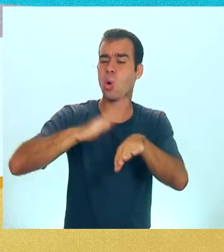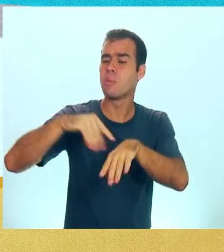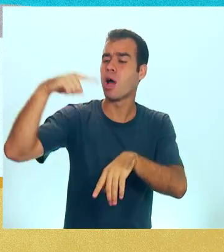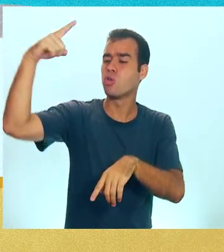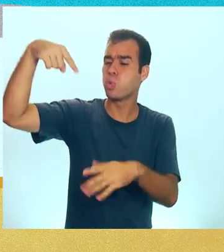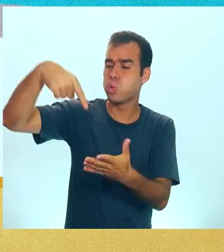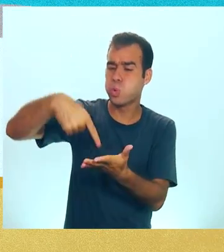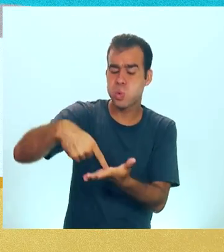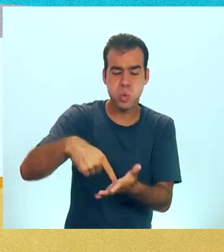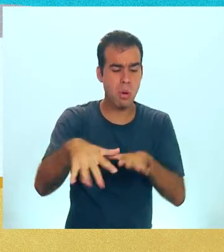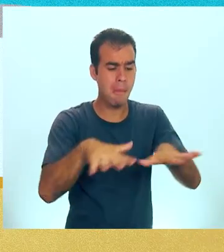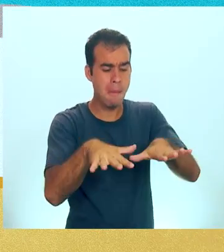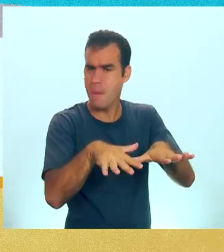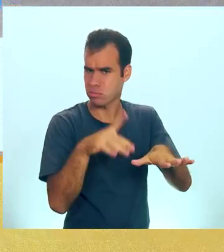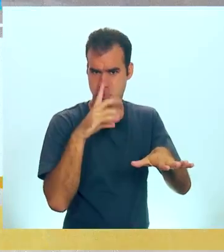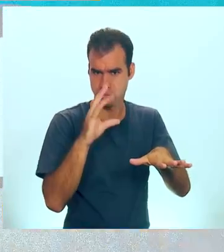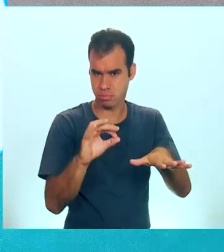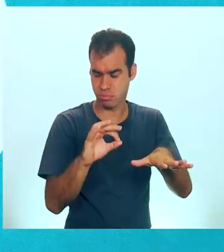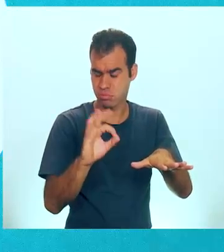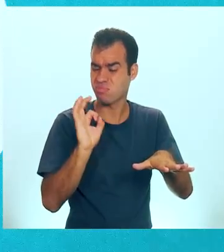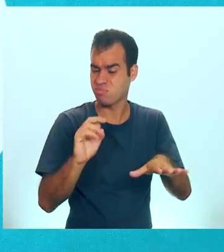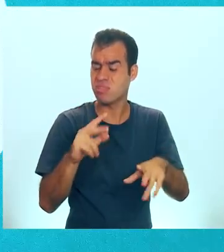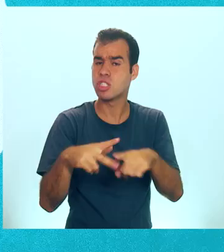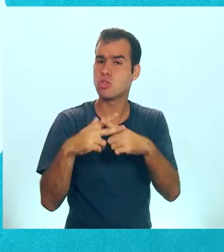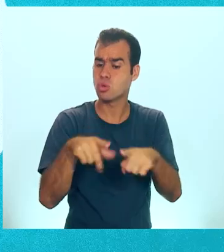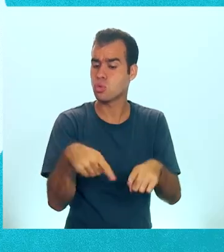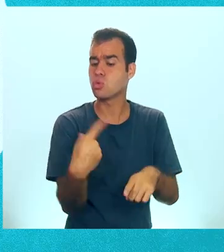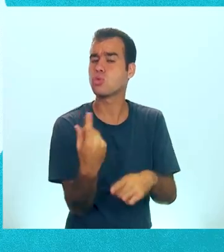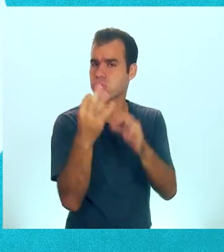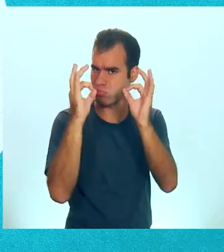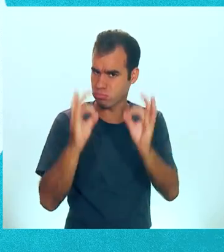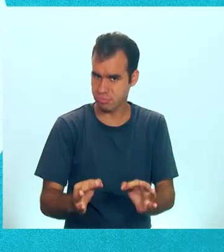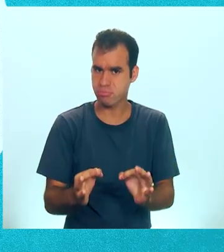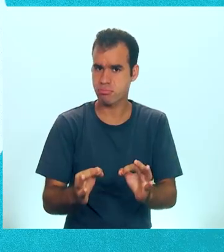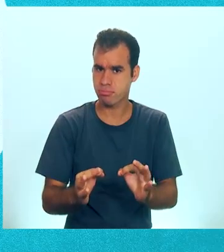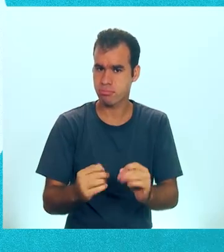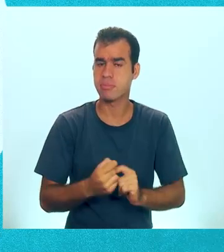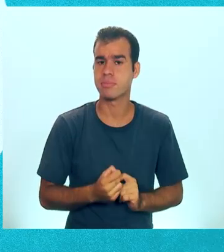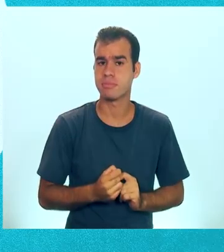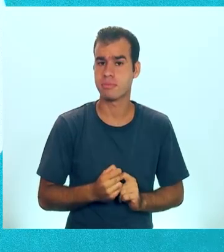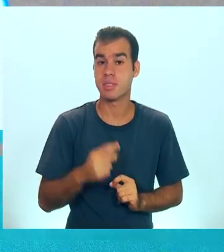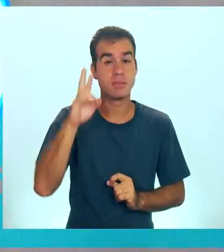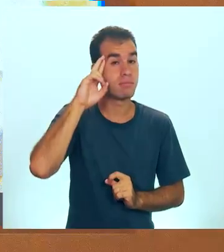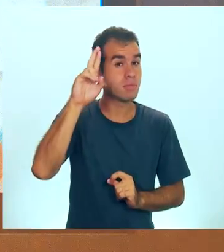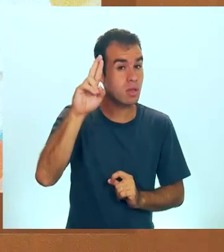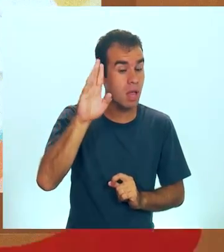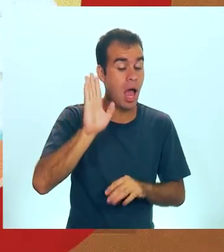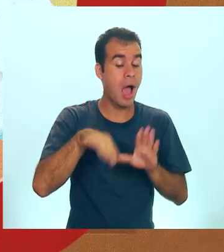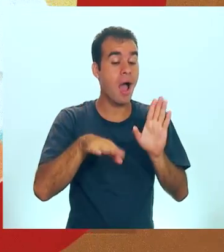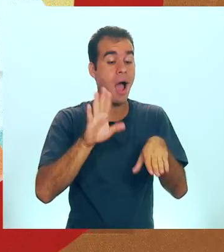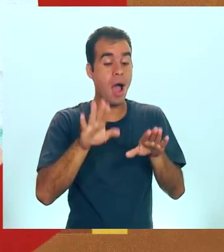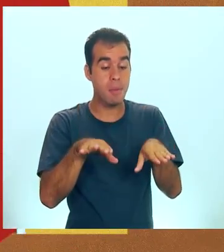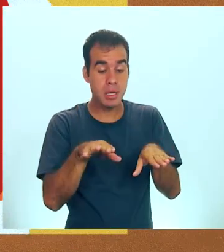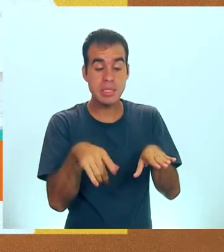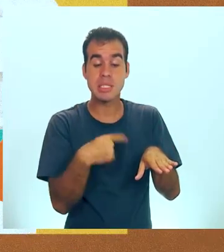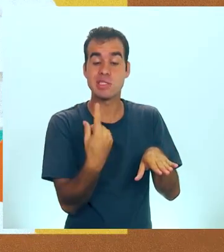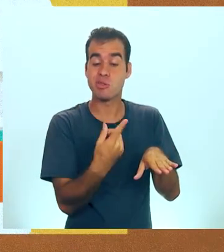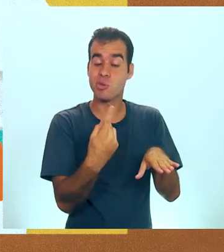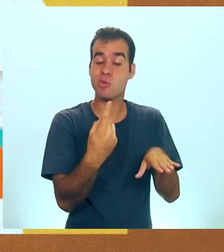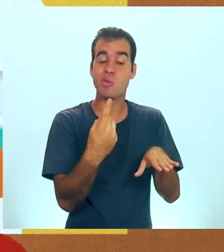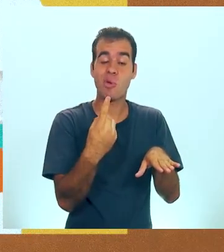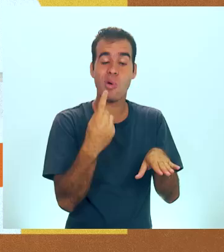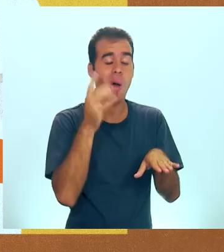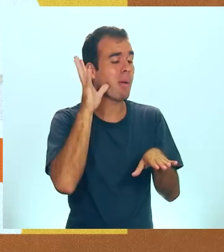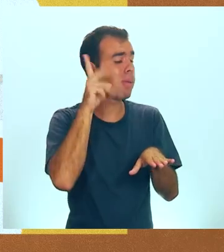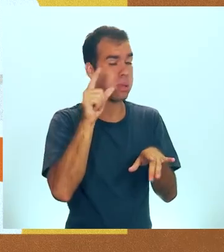podrán decirnos, pero la verdadera solución la tenemos nosotros mismos. Recuerda que hay dolores que no se alivian, quédate en casa y sé el